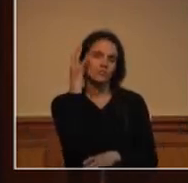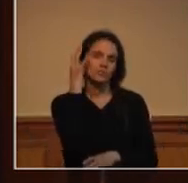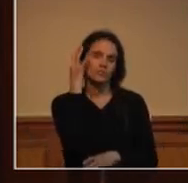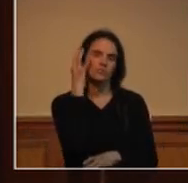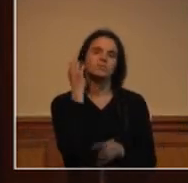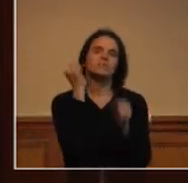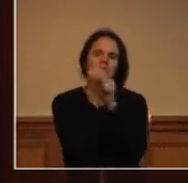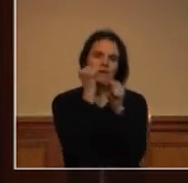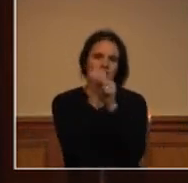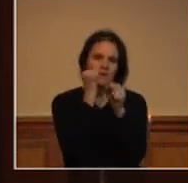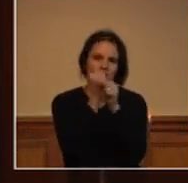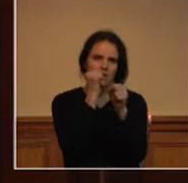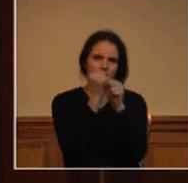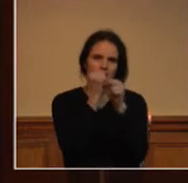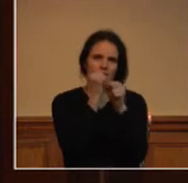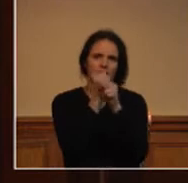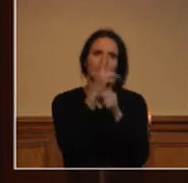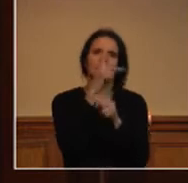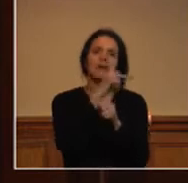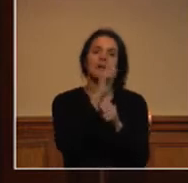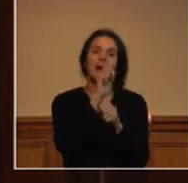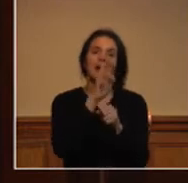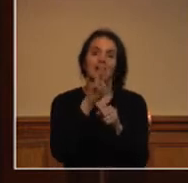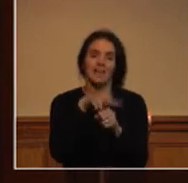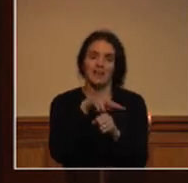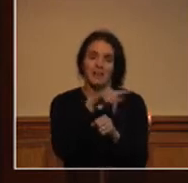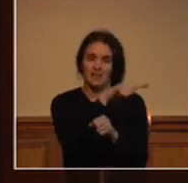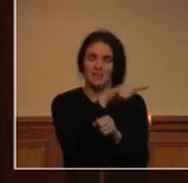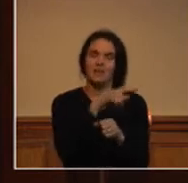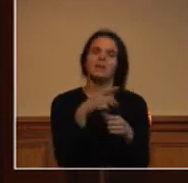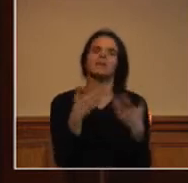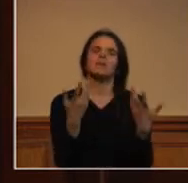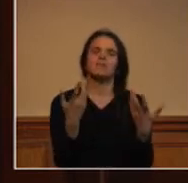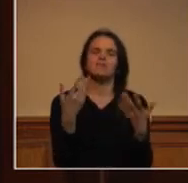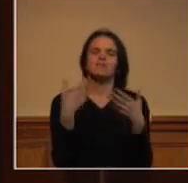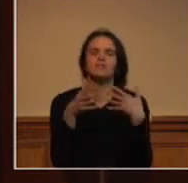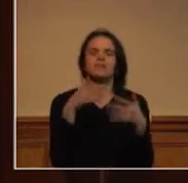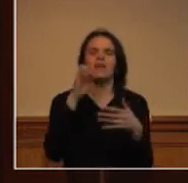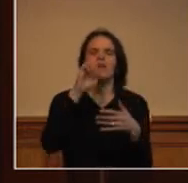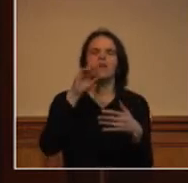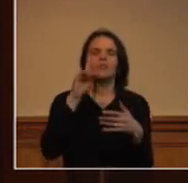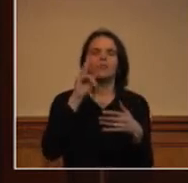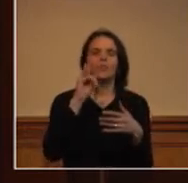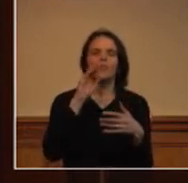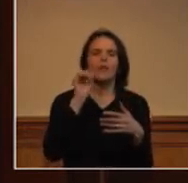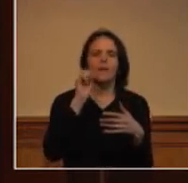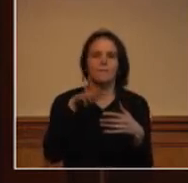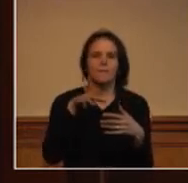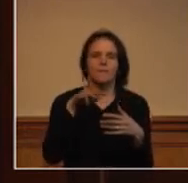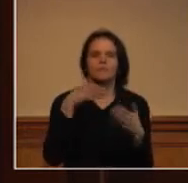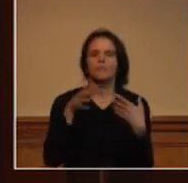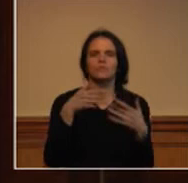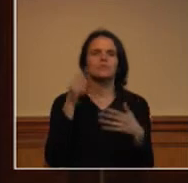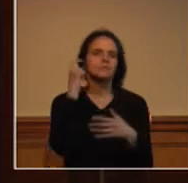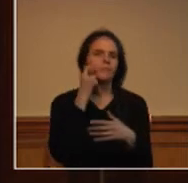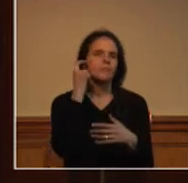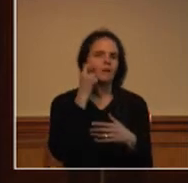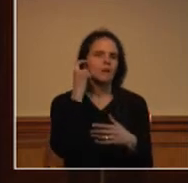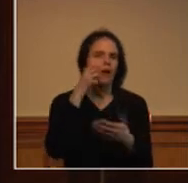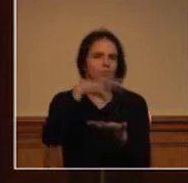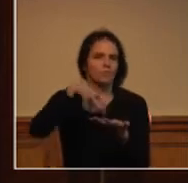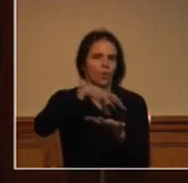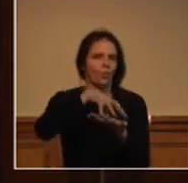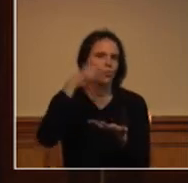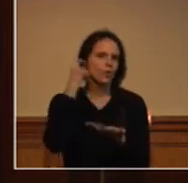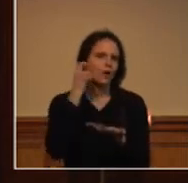que trabajaron con Karen y su equipo de campo en EduDown, en San Bernardo. Y